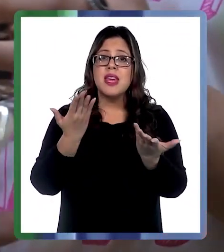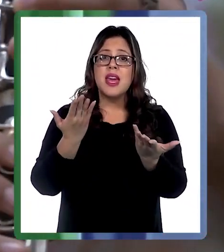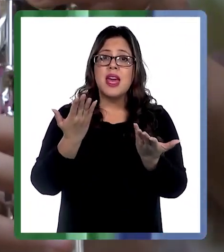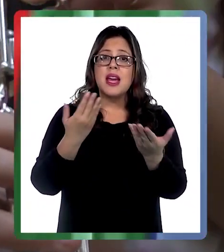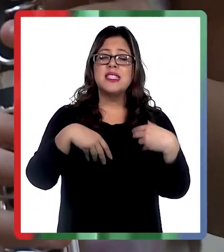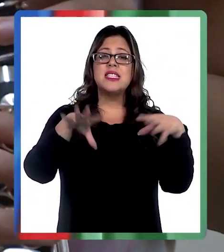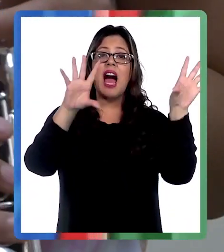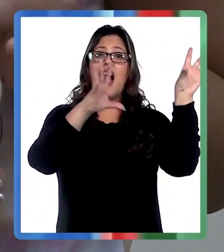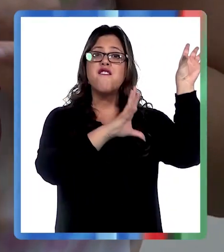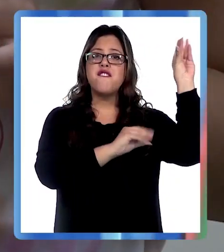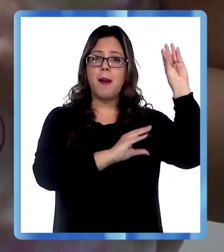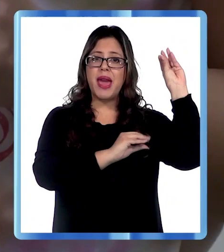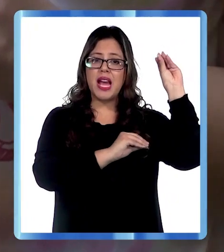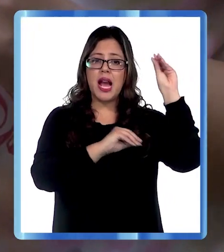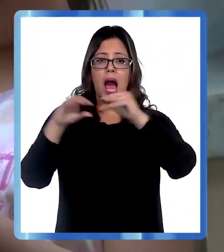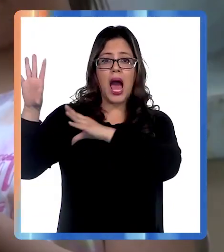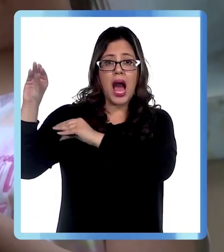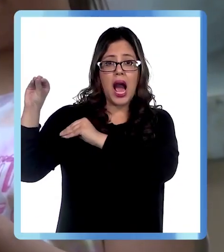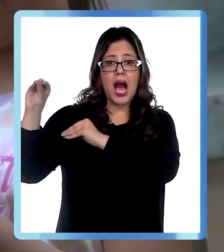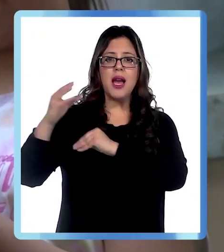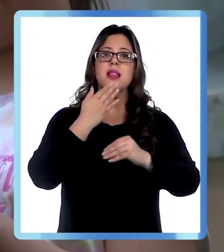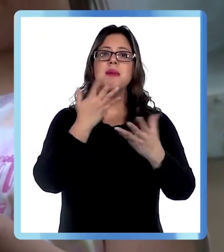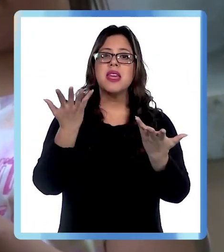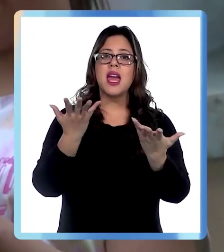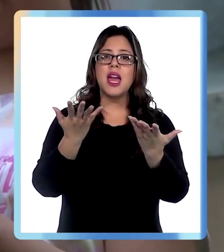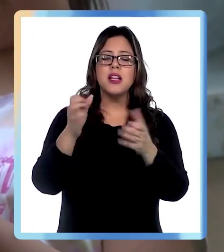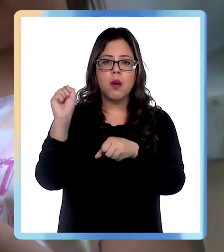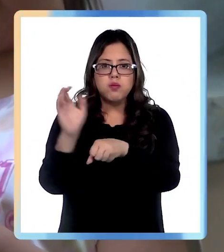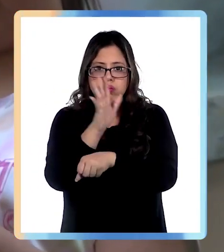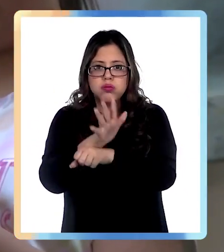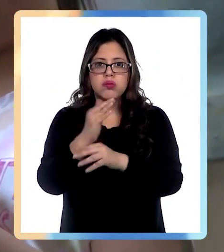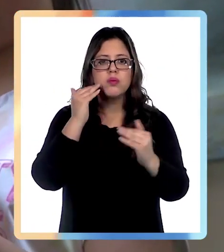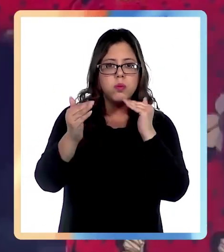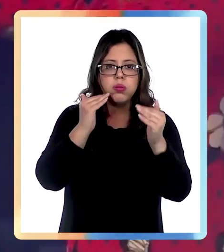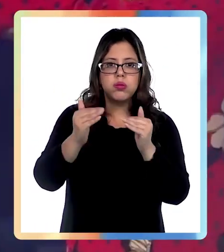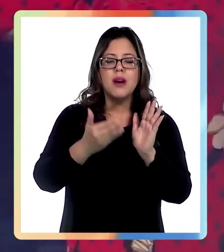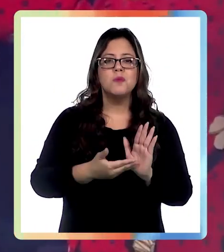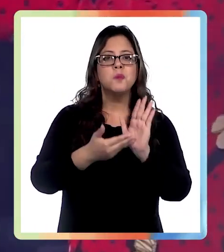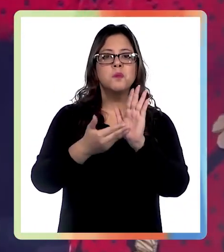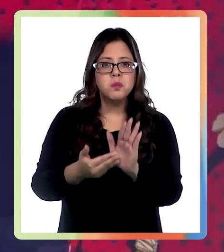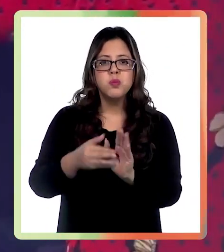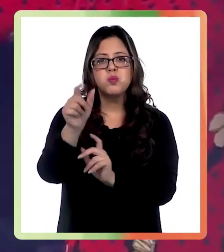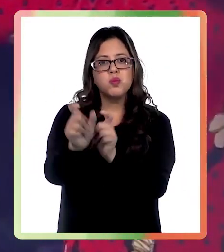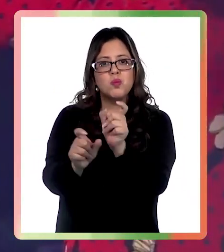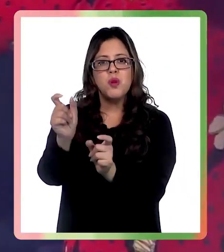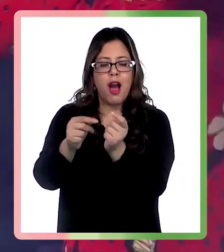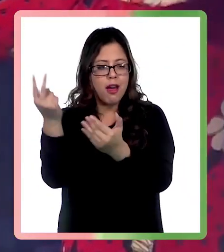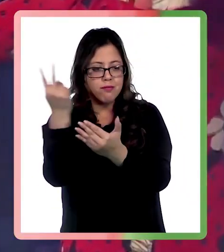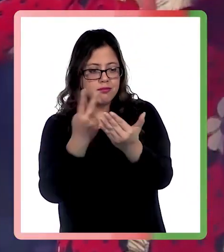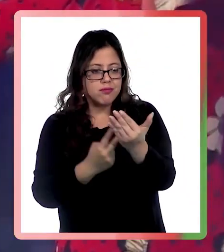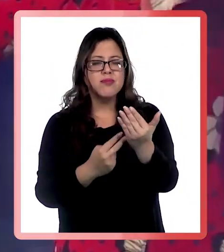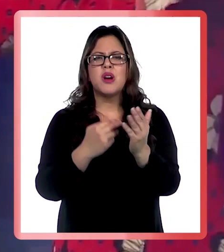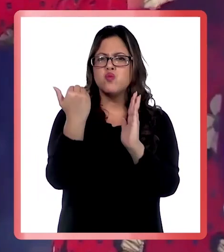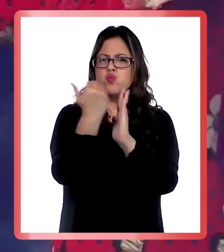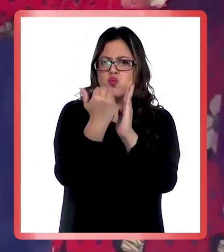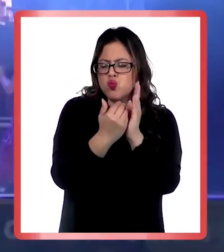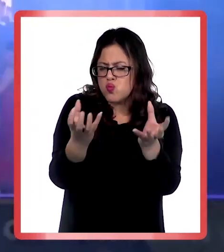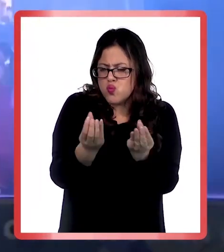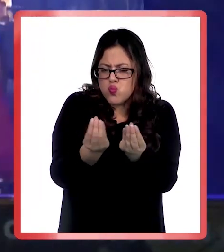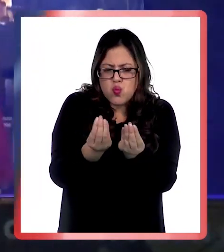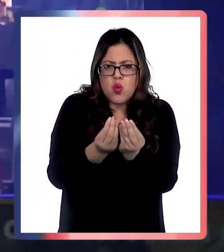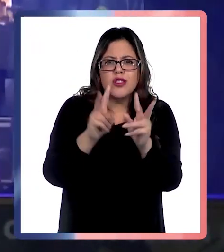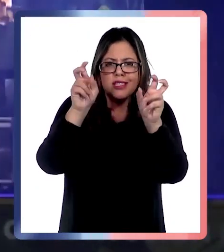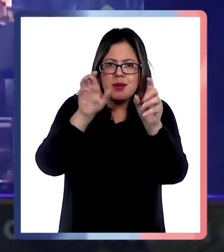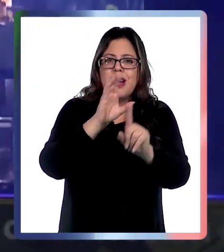con clarinete del taller de la corporación danza flamenca de mil colores y obras de teatro infantil ofrecerán con